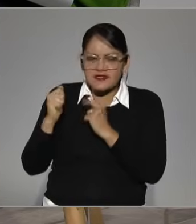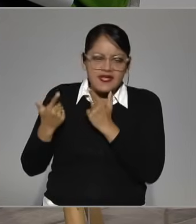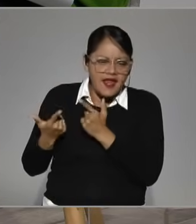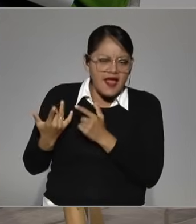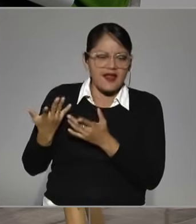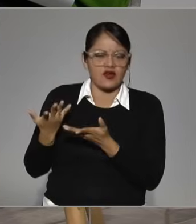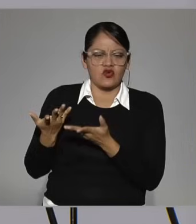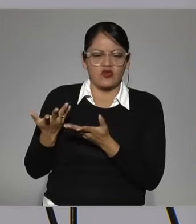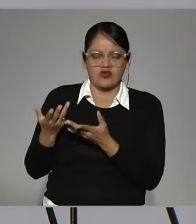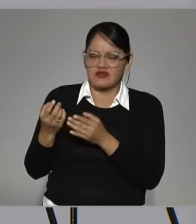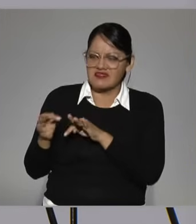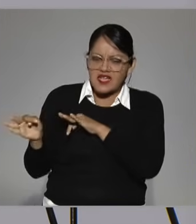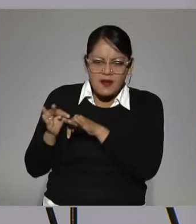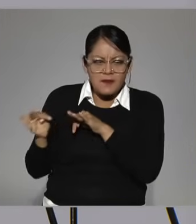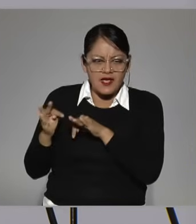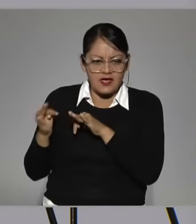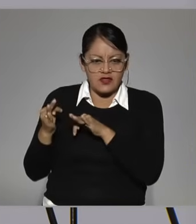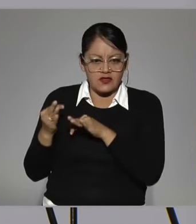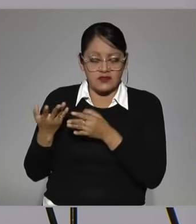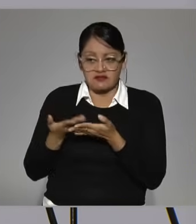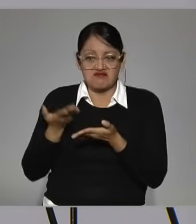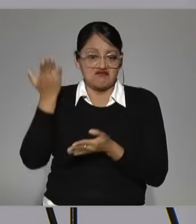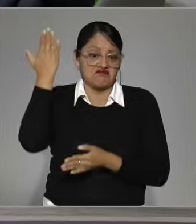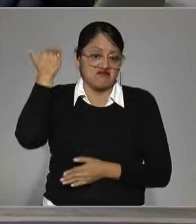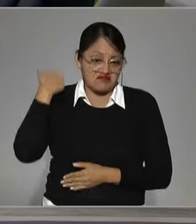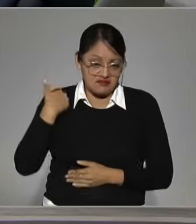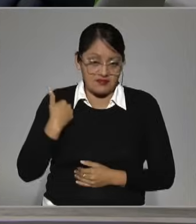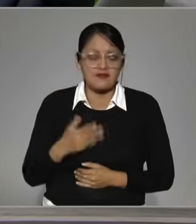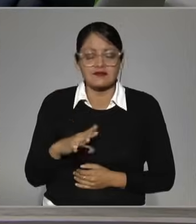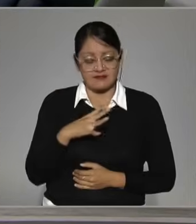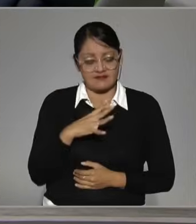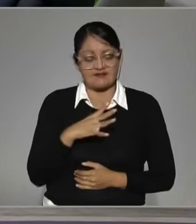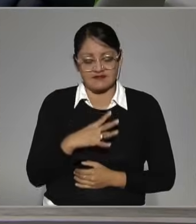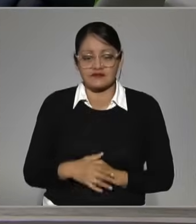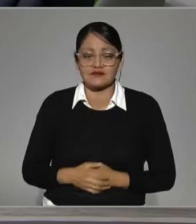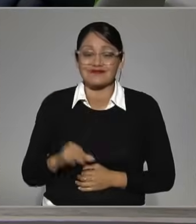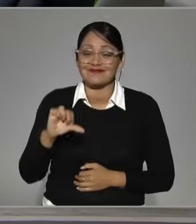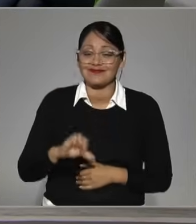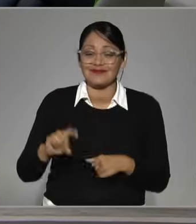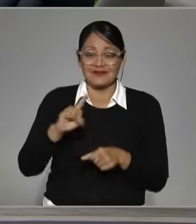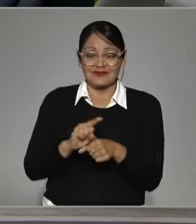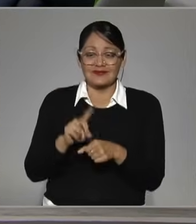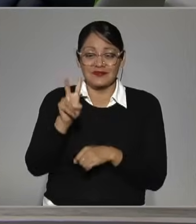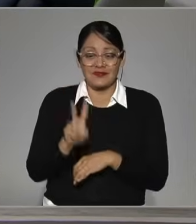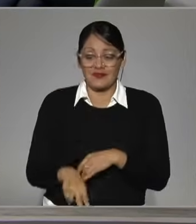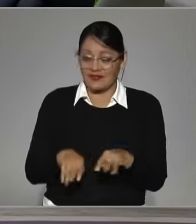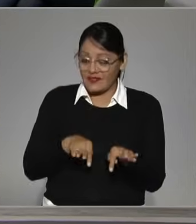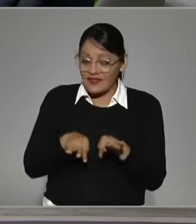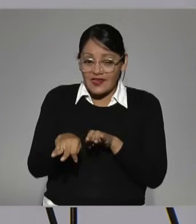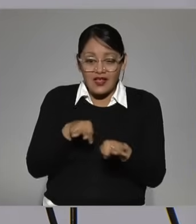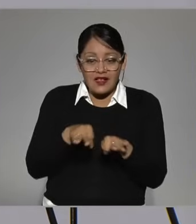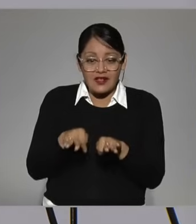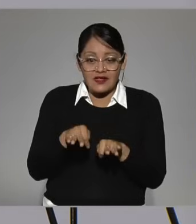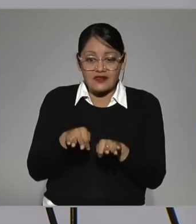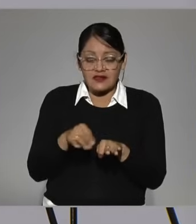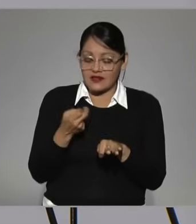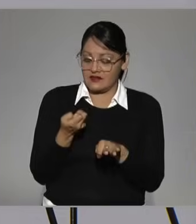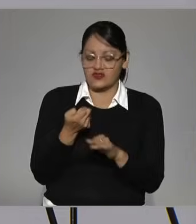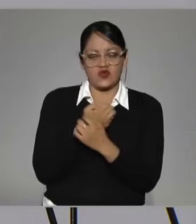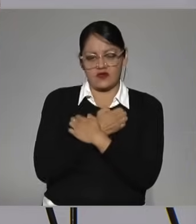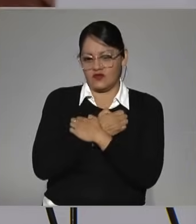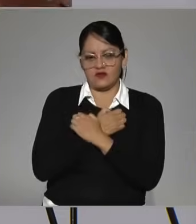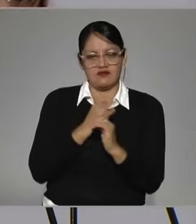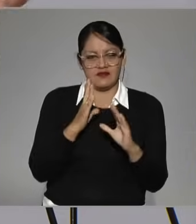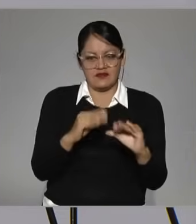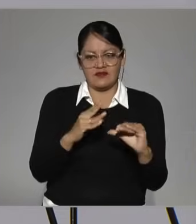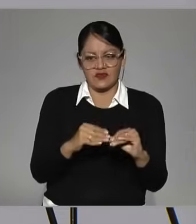oficio. Efectivamente, pues sí, había de todo. Es que hoy día la laboriosidad sigue siendo parte de la educación. Y